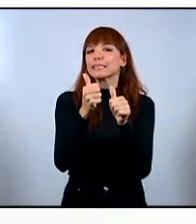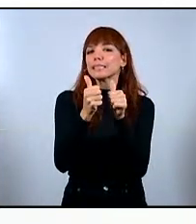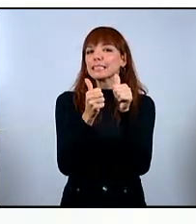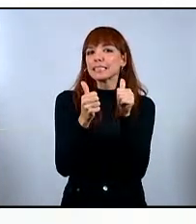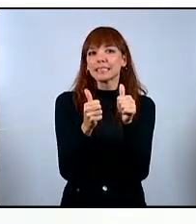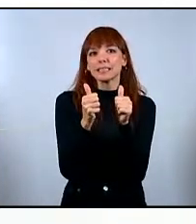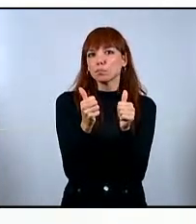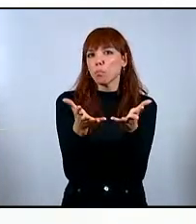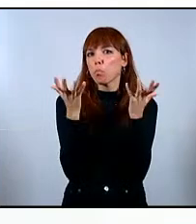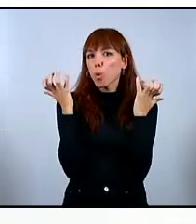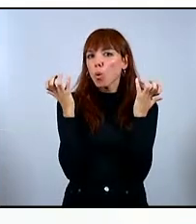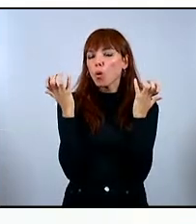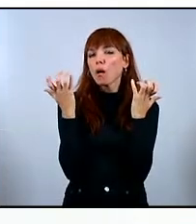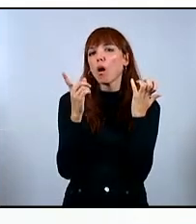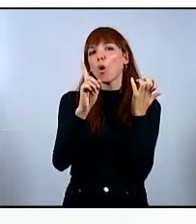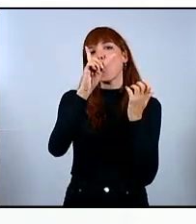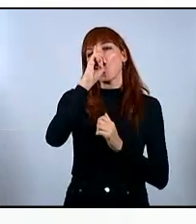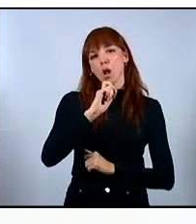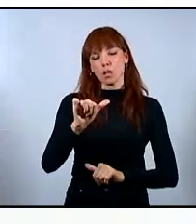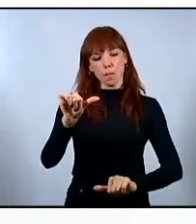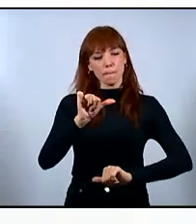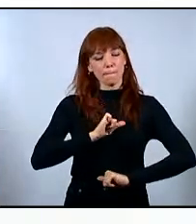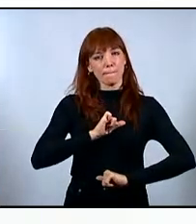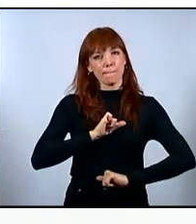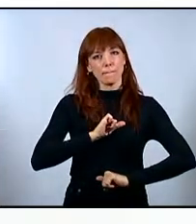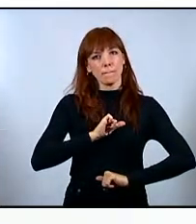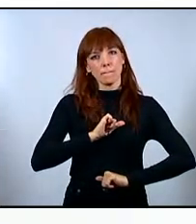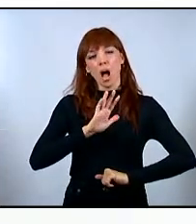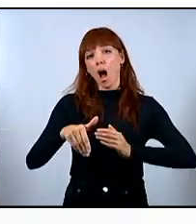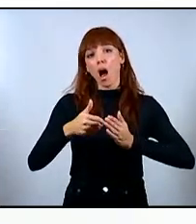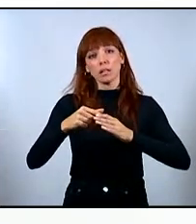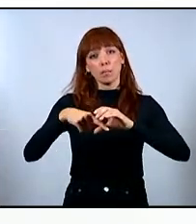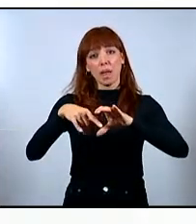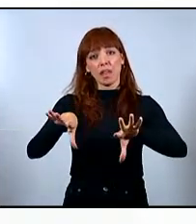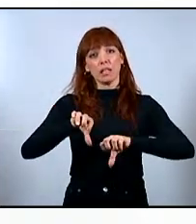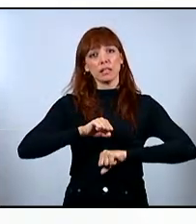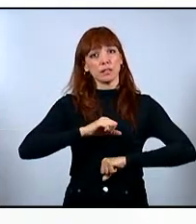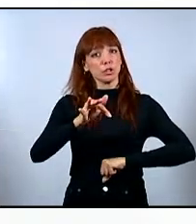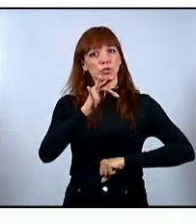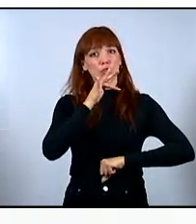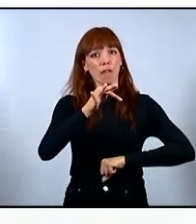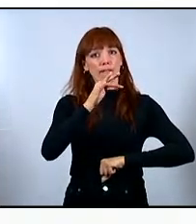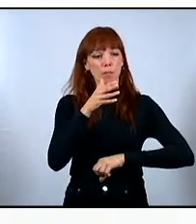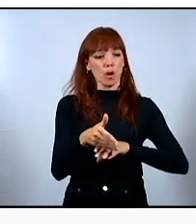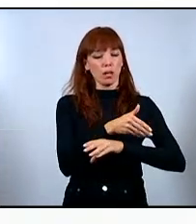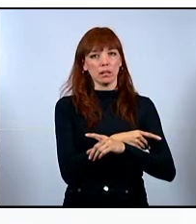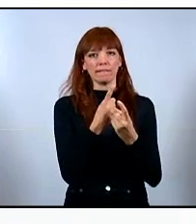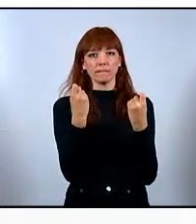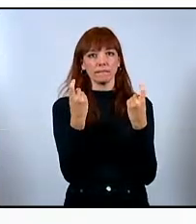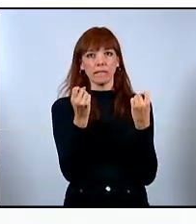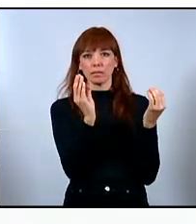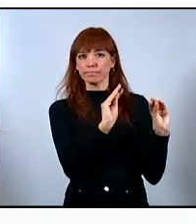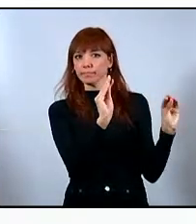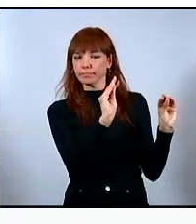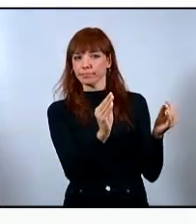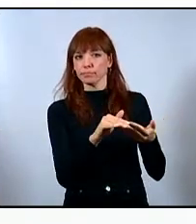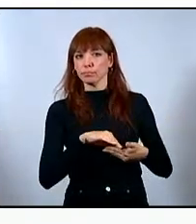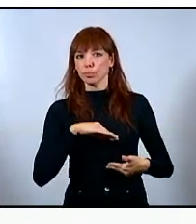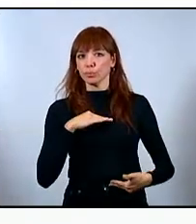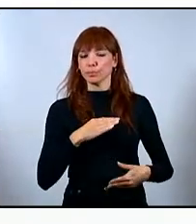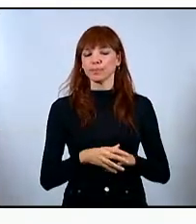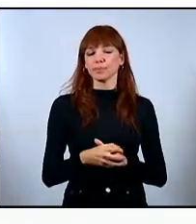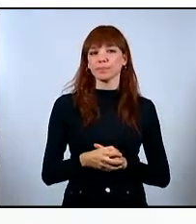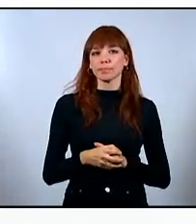más de un año esperando para poder acceder a sus plazas porque no recibían la formación necesaria. El Gobierno